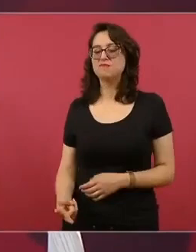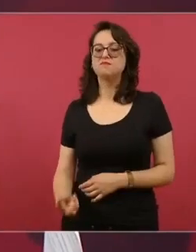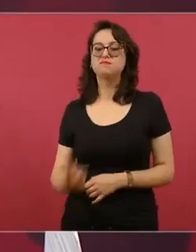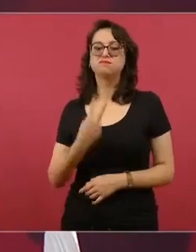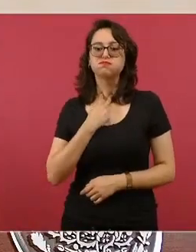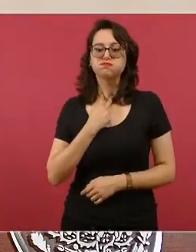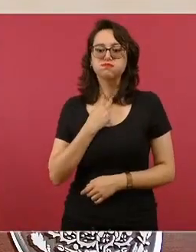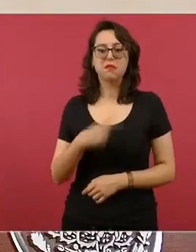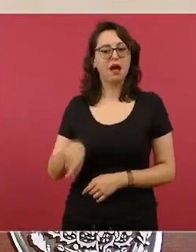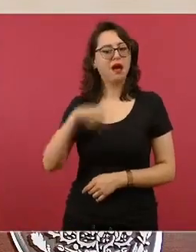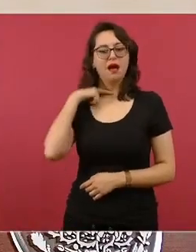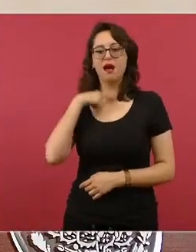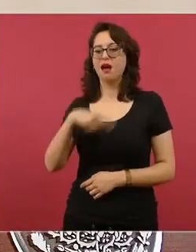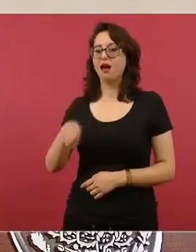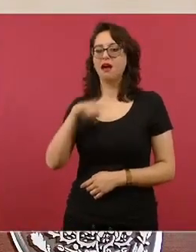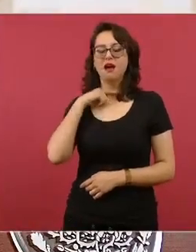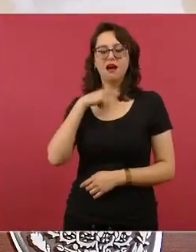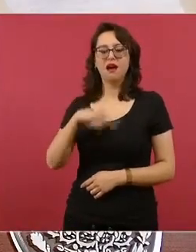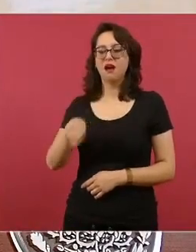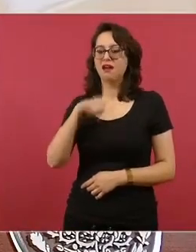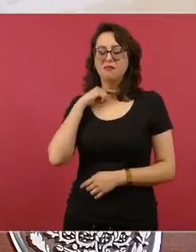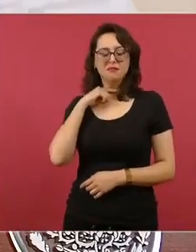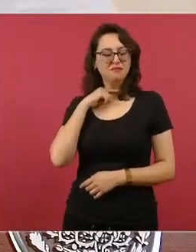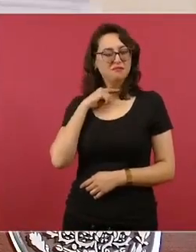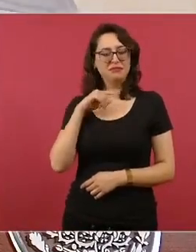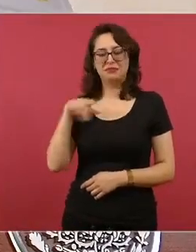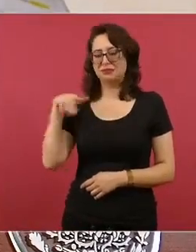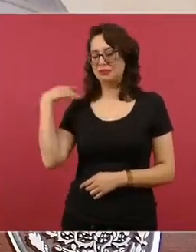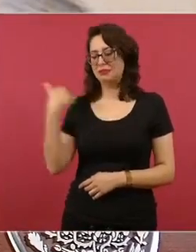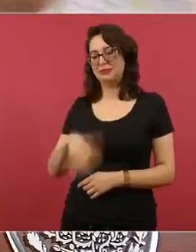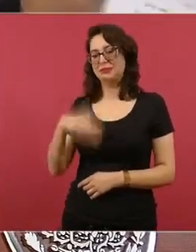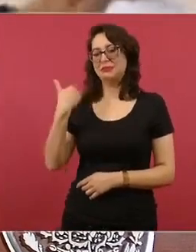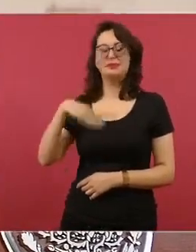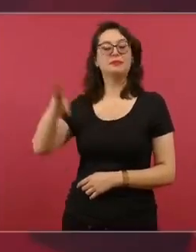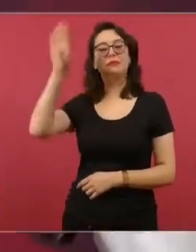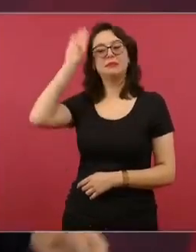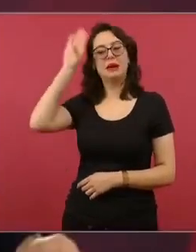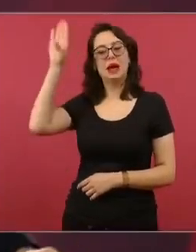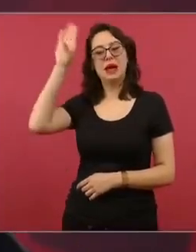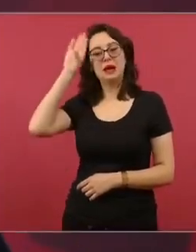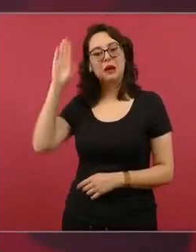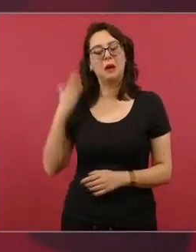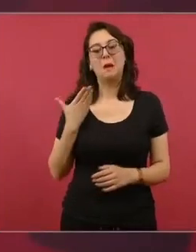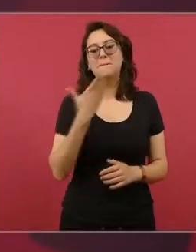a Argentina, pero sin límite,